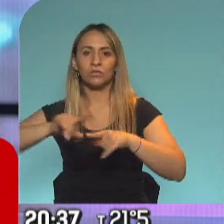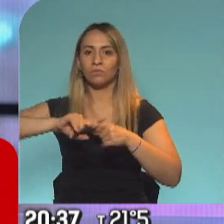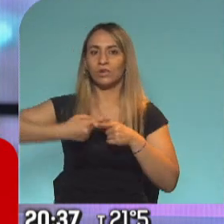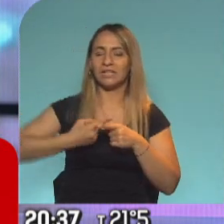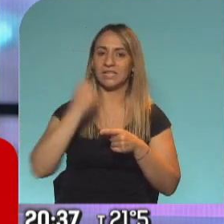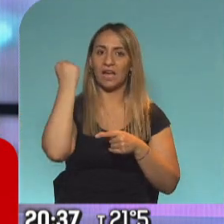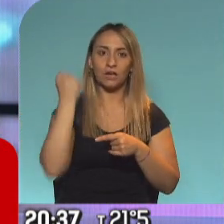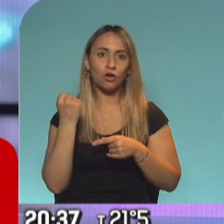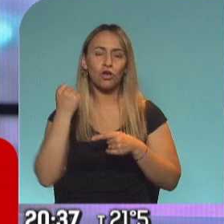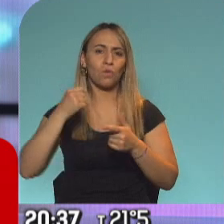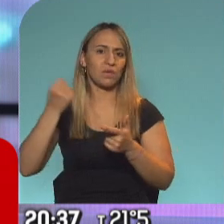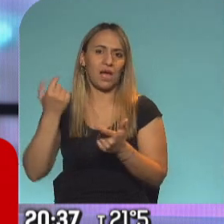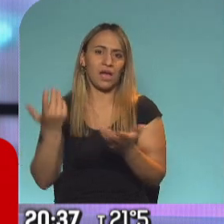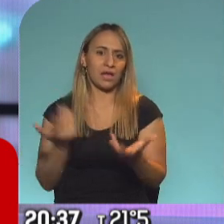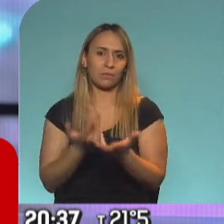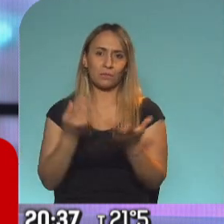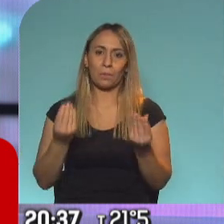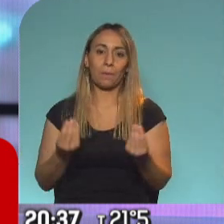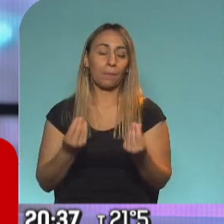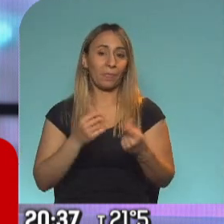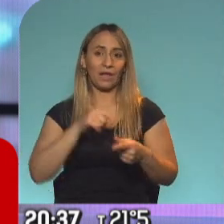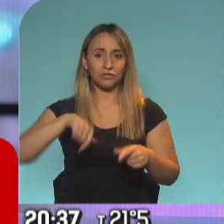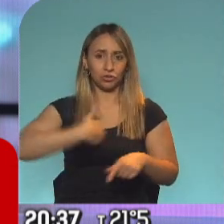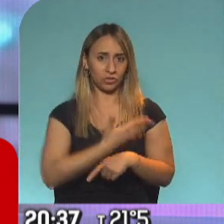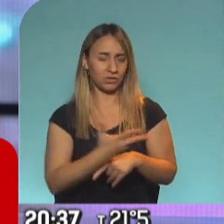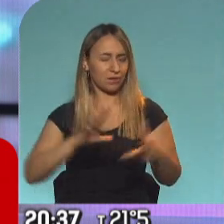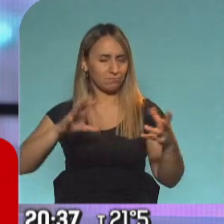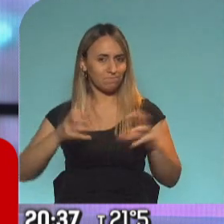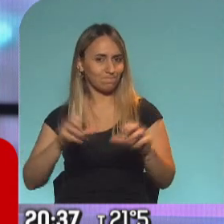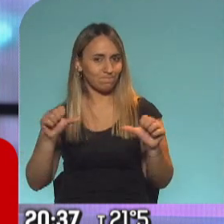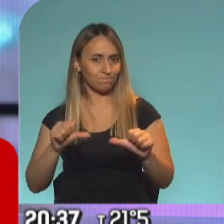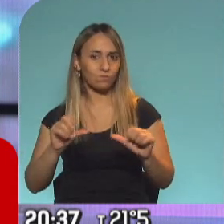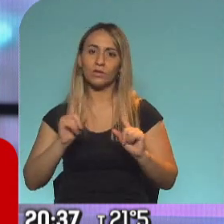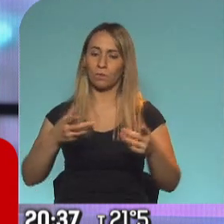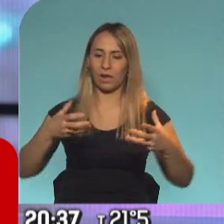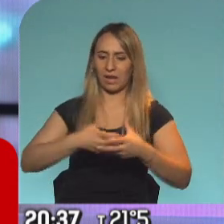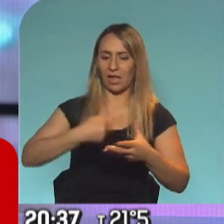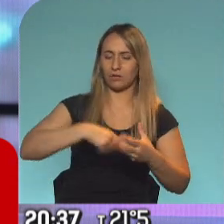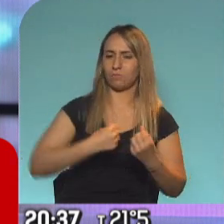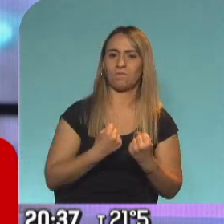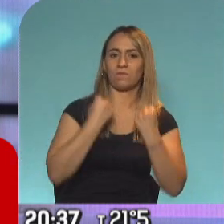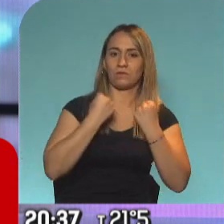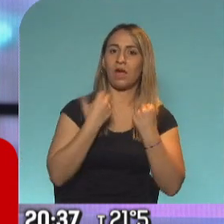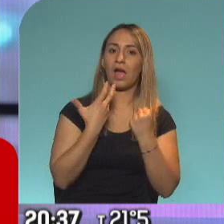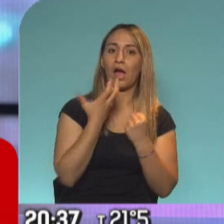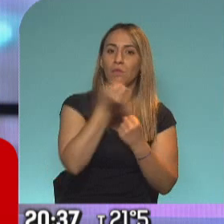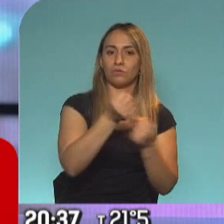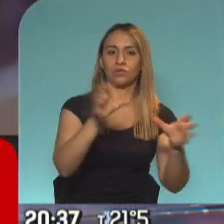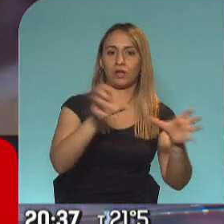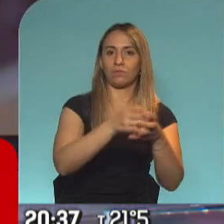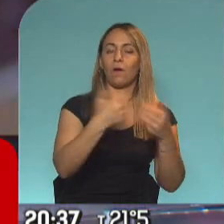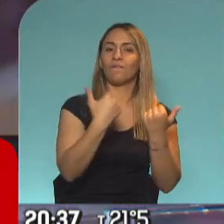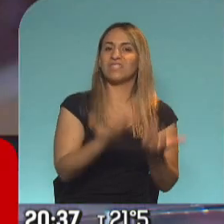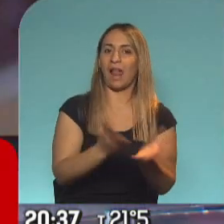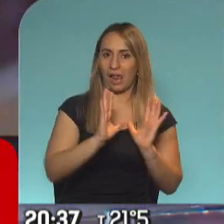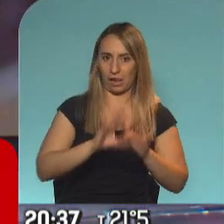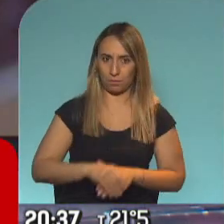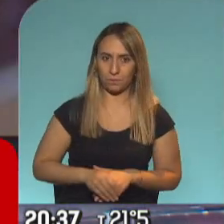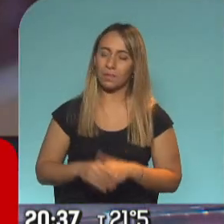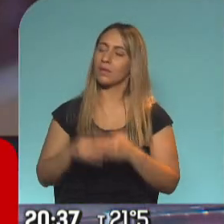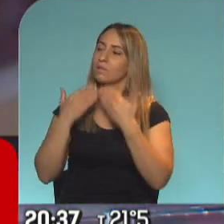una voluntad política por parte de un sector opositor de expresarse de que están en contra del gobierno de en ese momento de Hugo Chávez. En